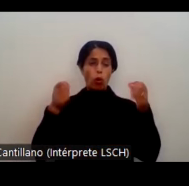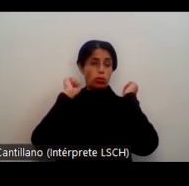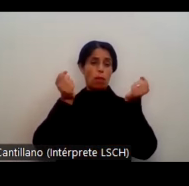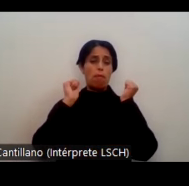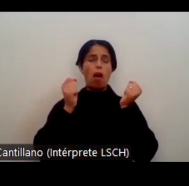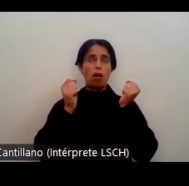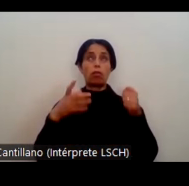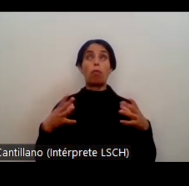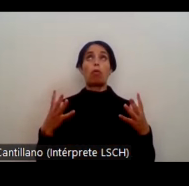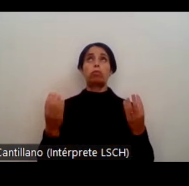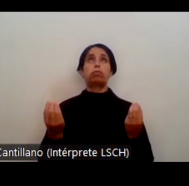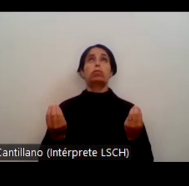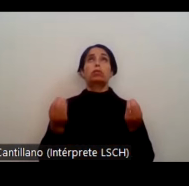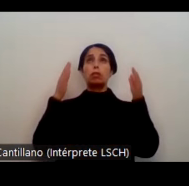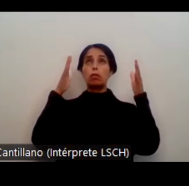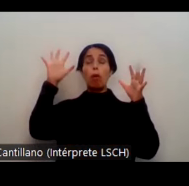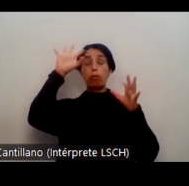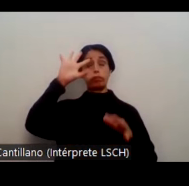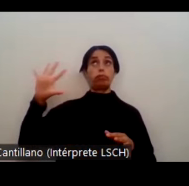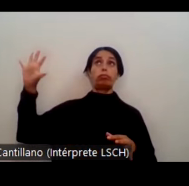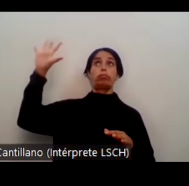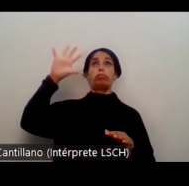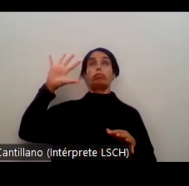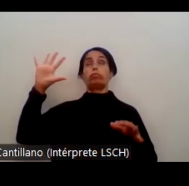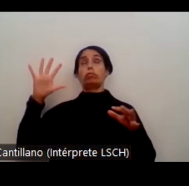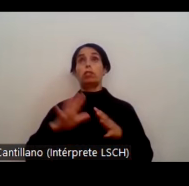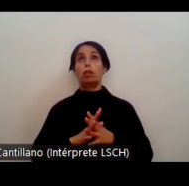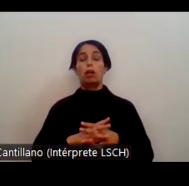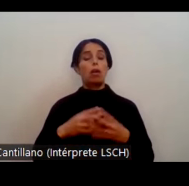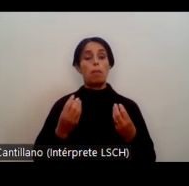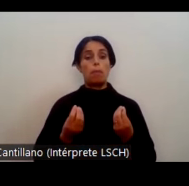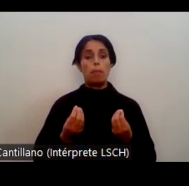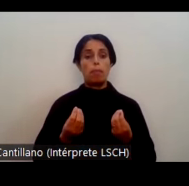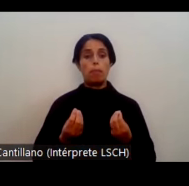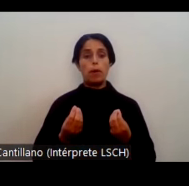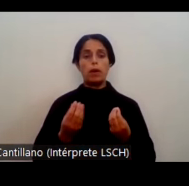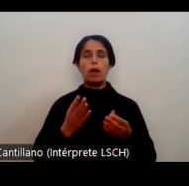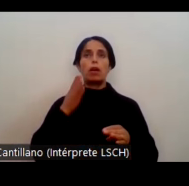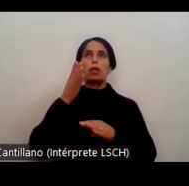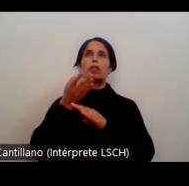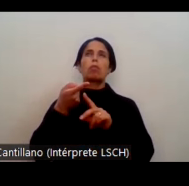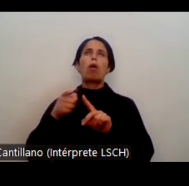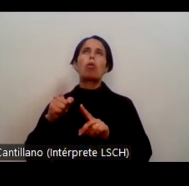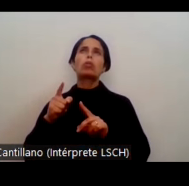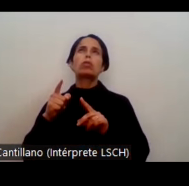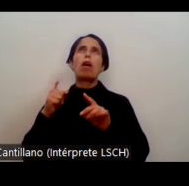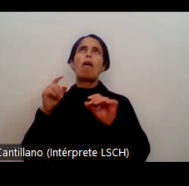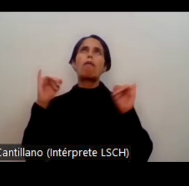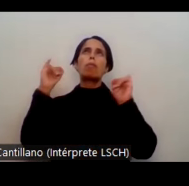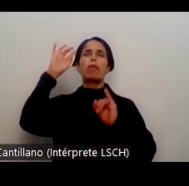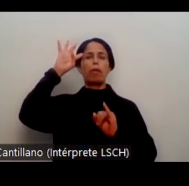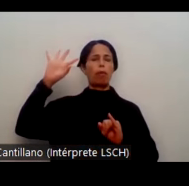un estado de conciencia alterado o trance para atravesar dimensiones? Es llegar